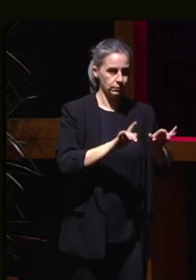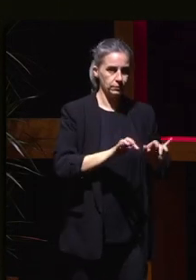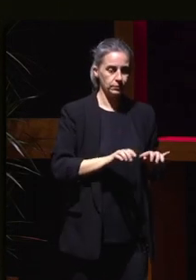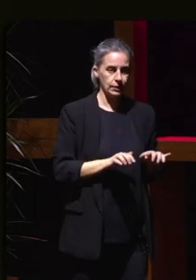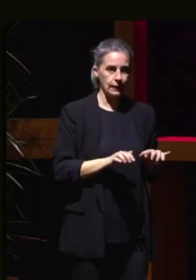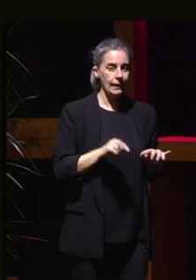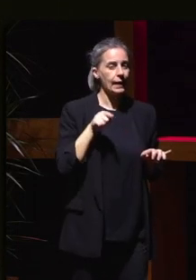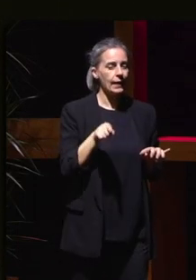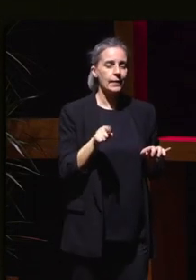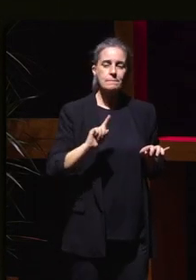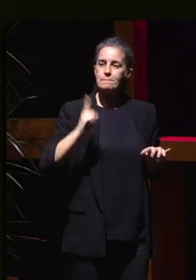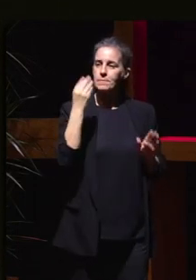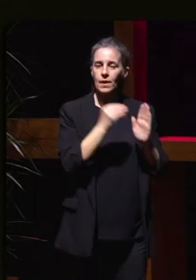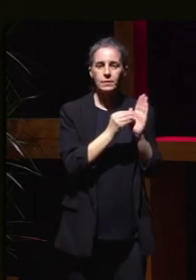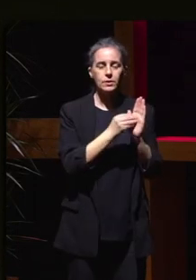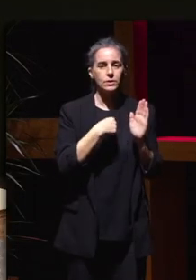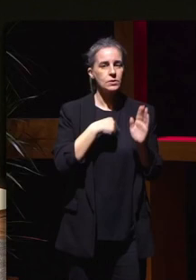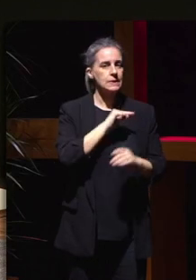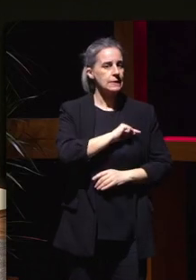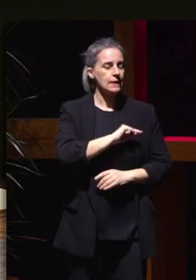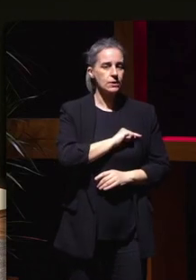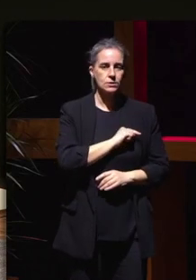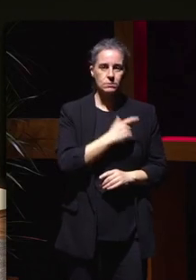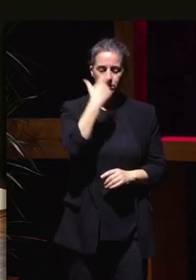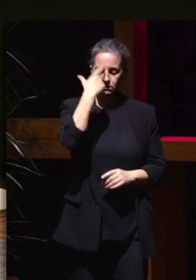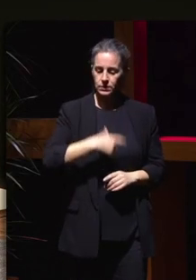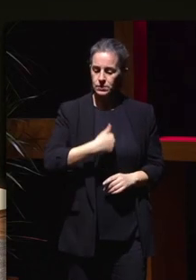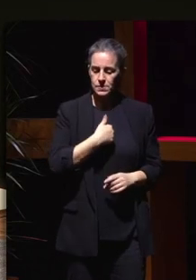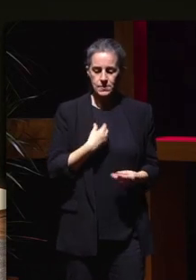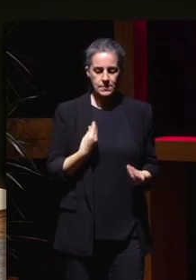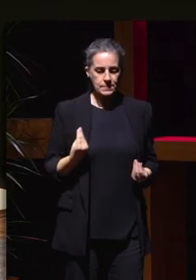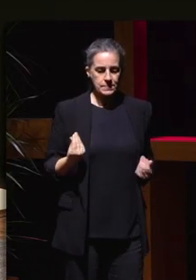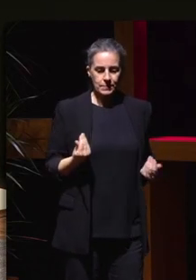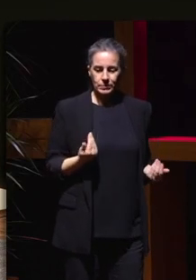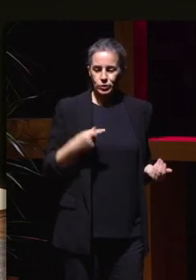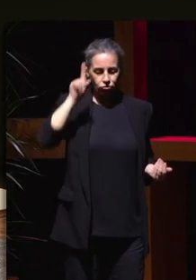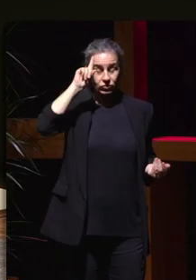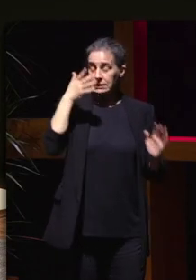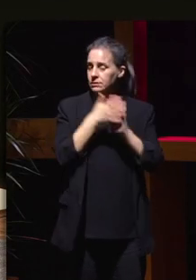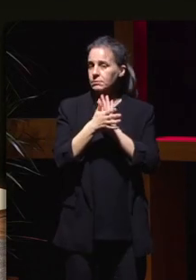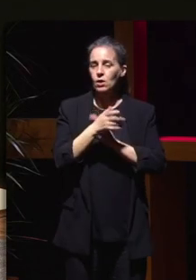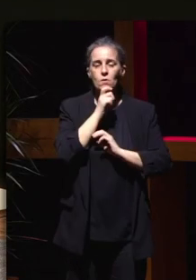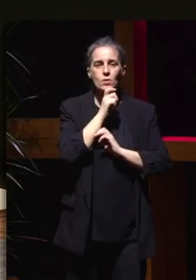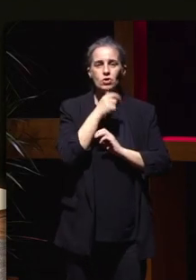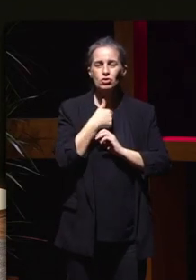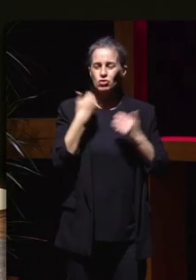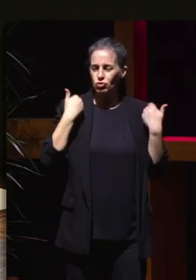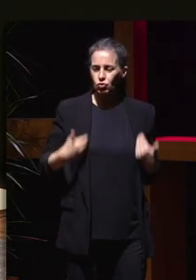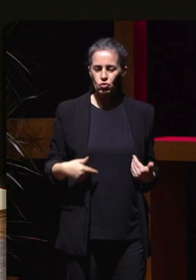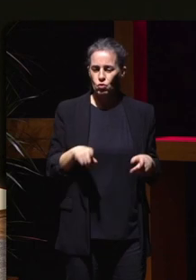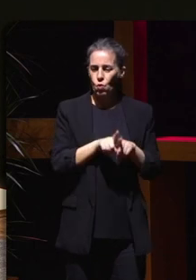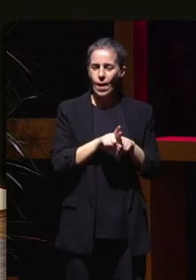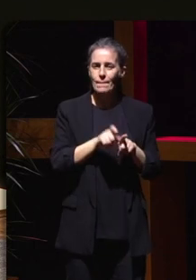primera vez a sensación de que Shannon era un mesma no sé muy bien cómo explicarlo de que usaron era